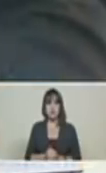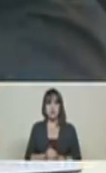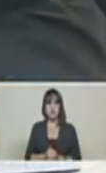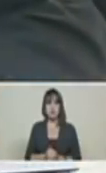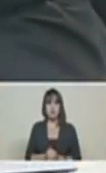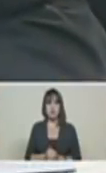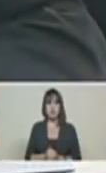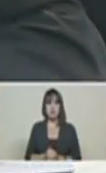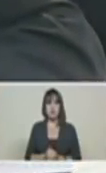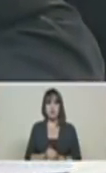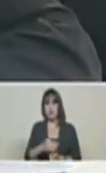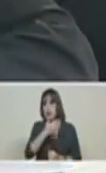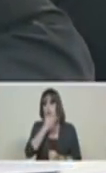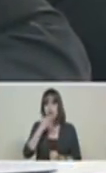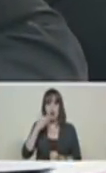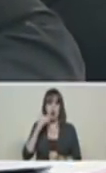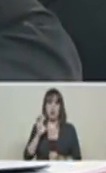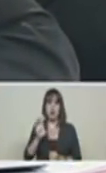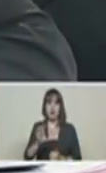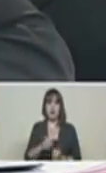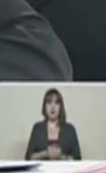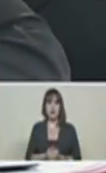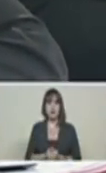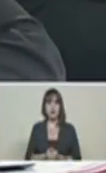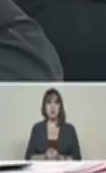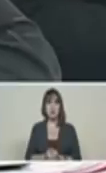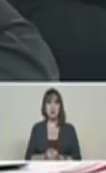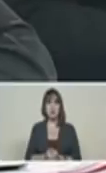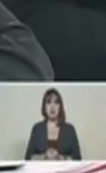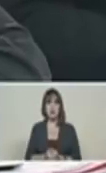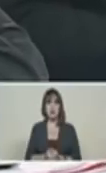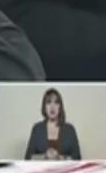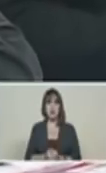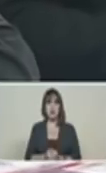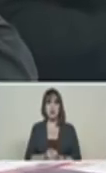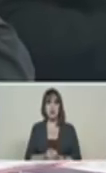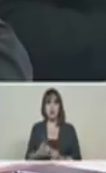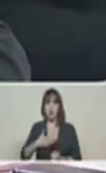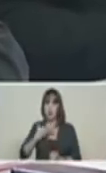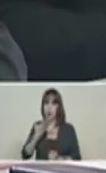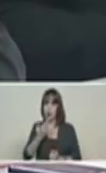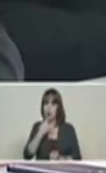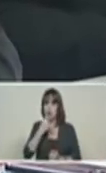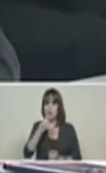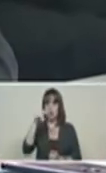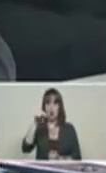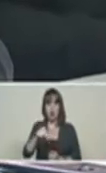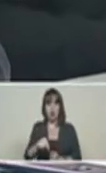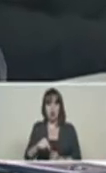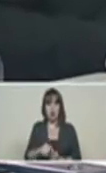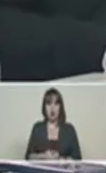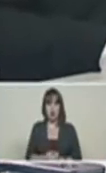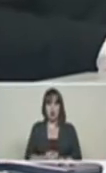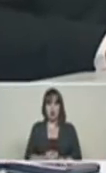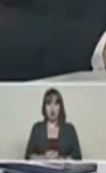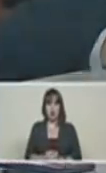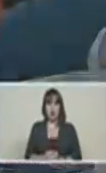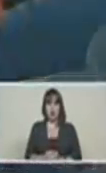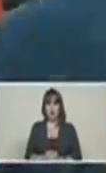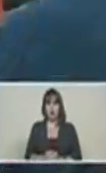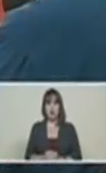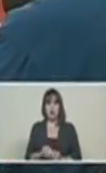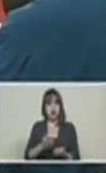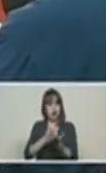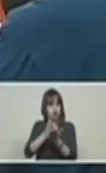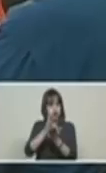Virtuoso para el país. Yo puedo decir, hoy puedo decir, vamos bien